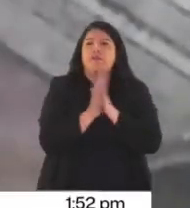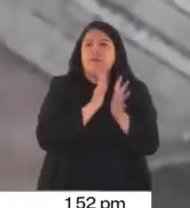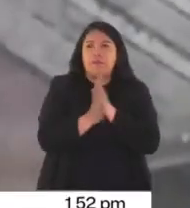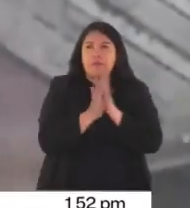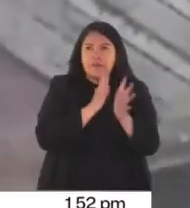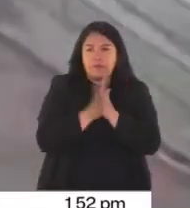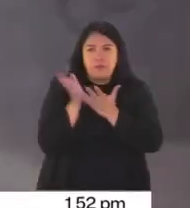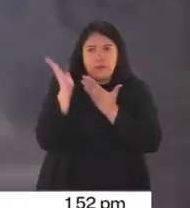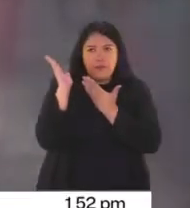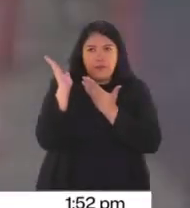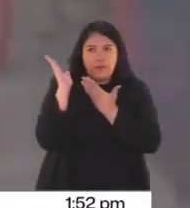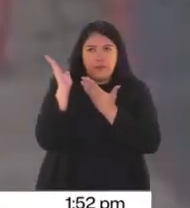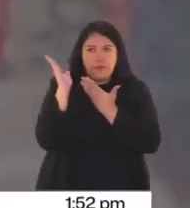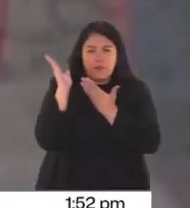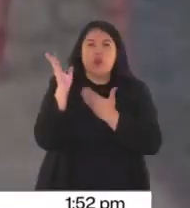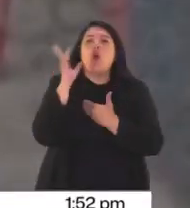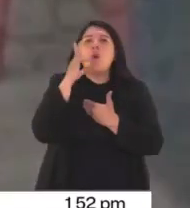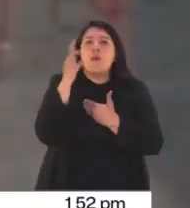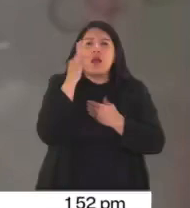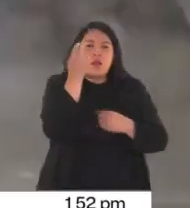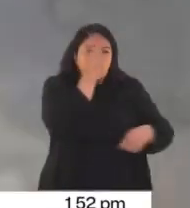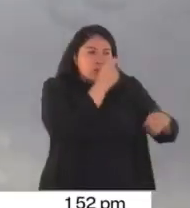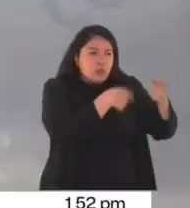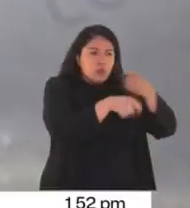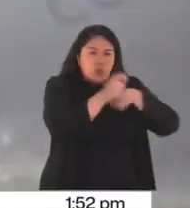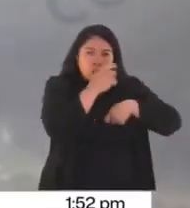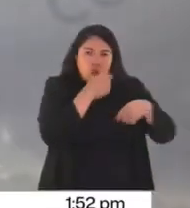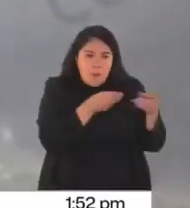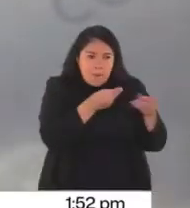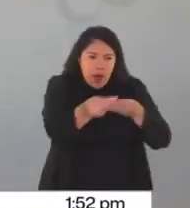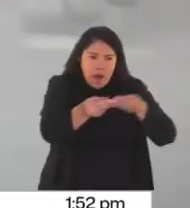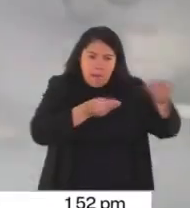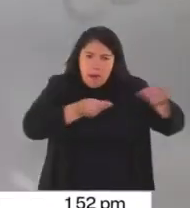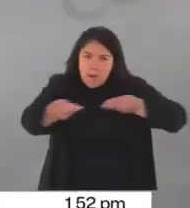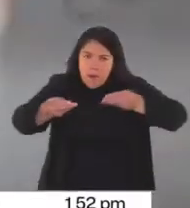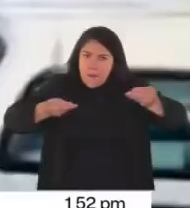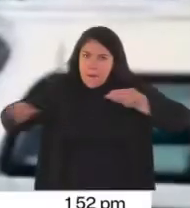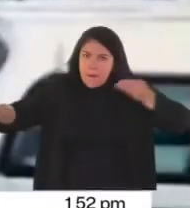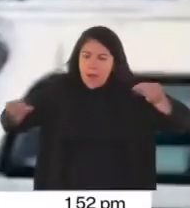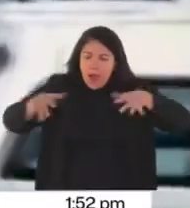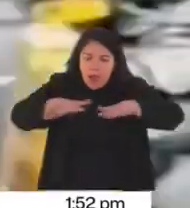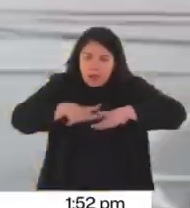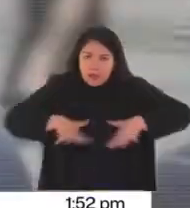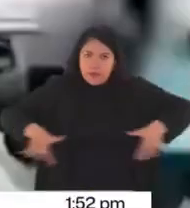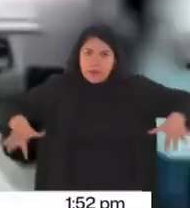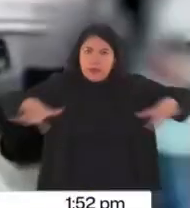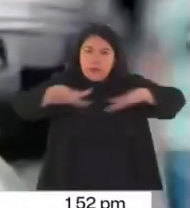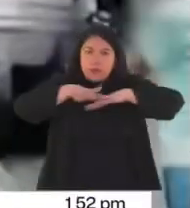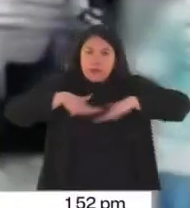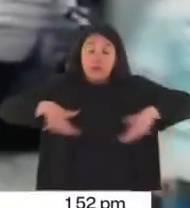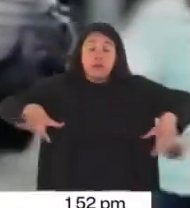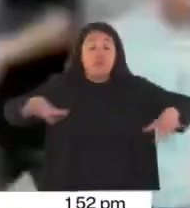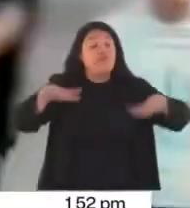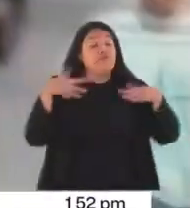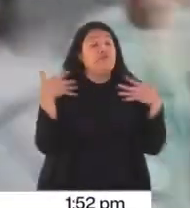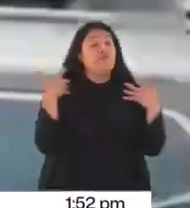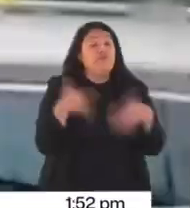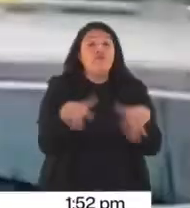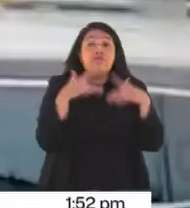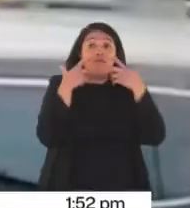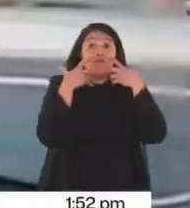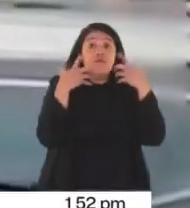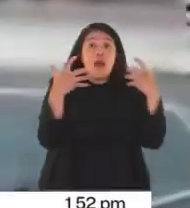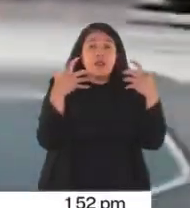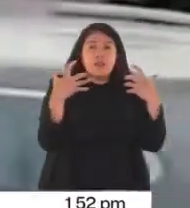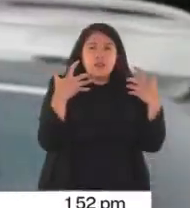que distribuía estupefacientes justamente ahí, en ese sector de Medellín. Lo más increíble es que